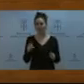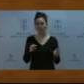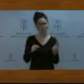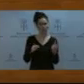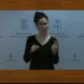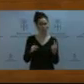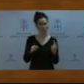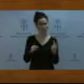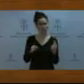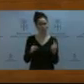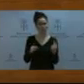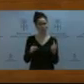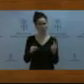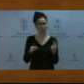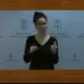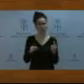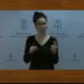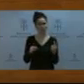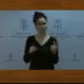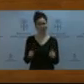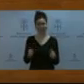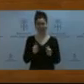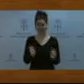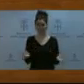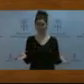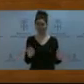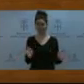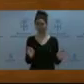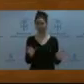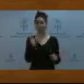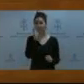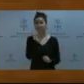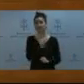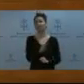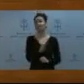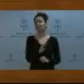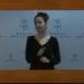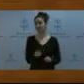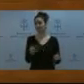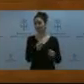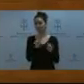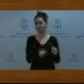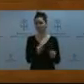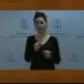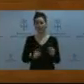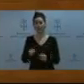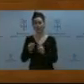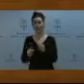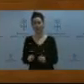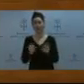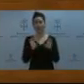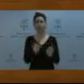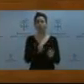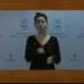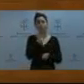en nada, ya que continuamente lo que hacen es cuestionar y trasladar el discurso del miedo a aquellas personas que